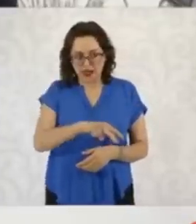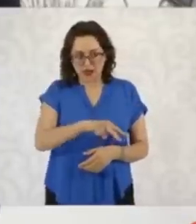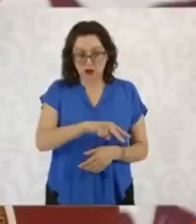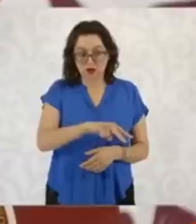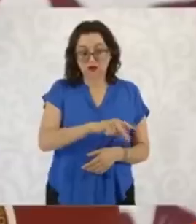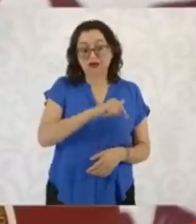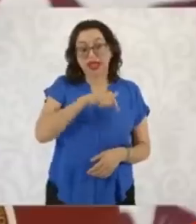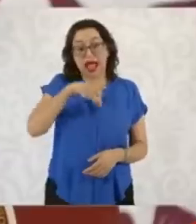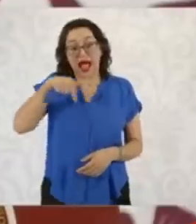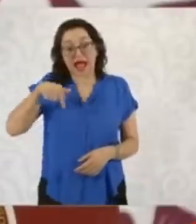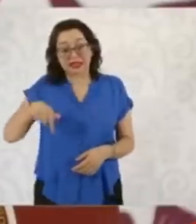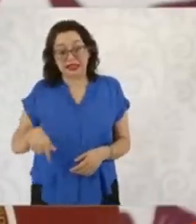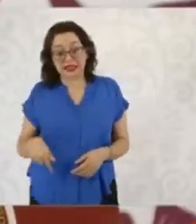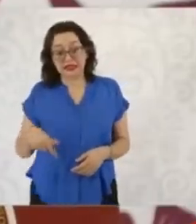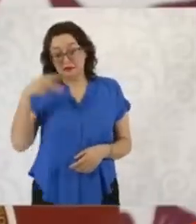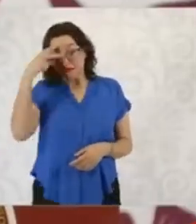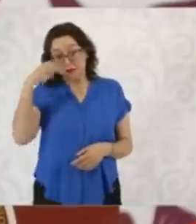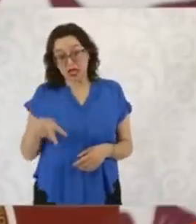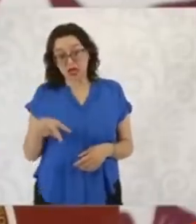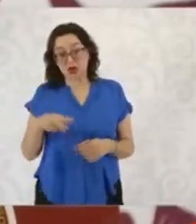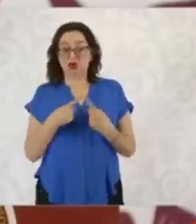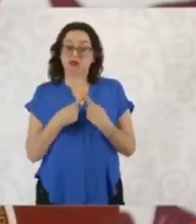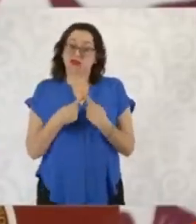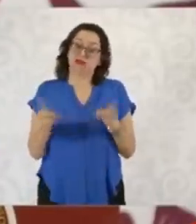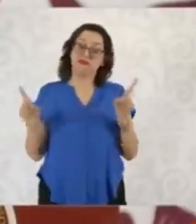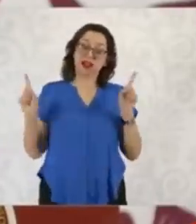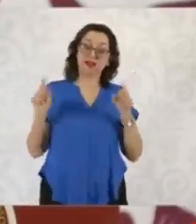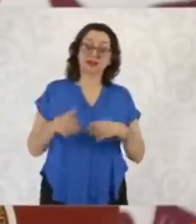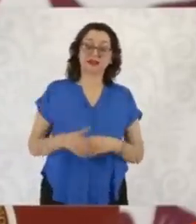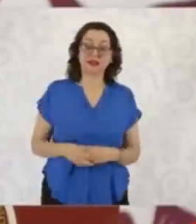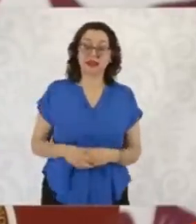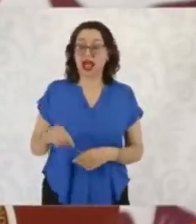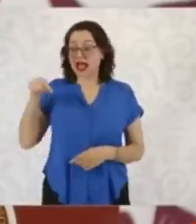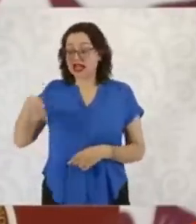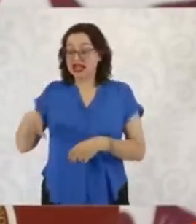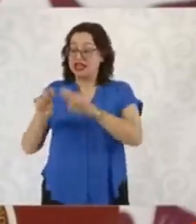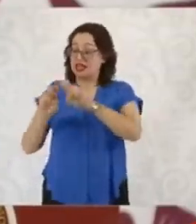resolvió otorgarle el amparo y la protección